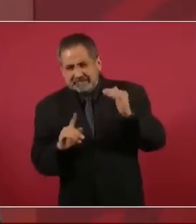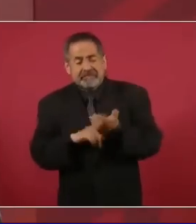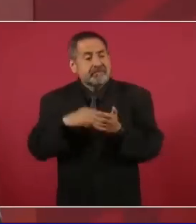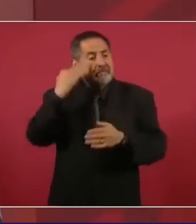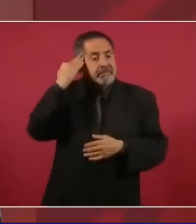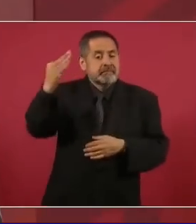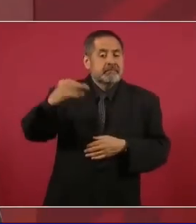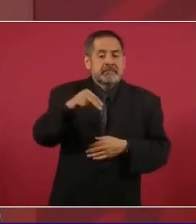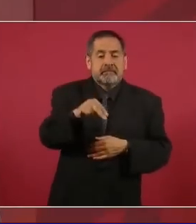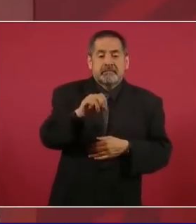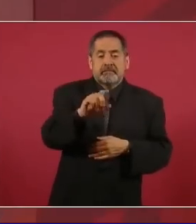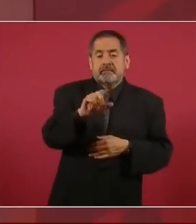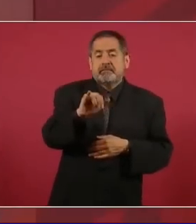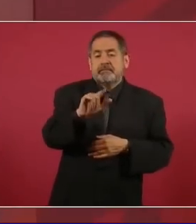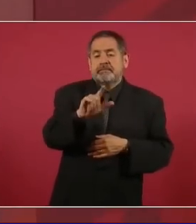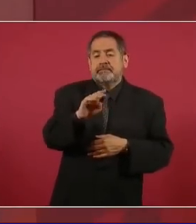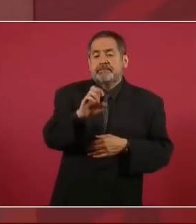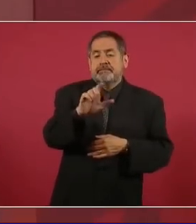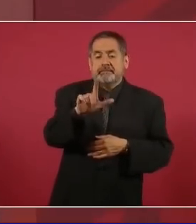neoliberal.